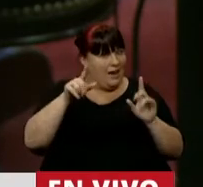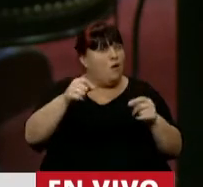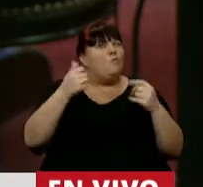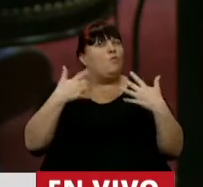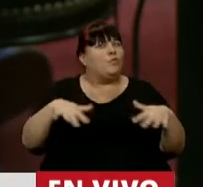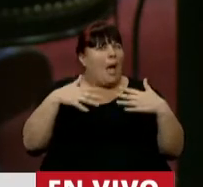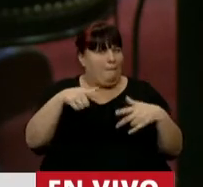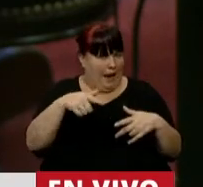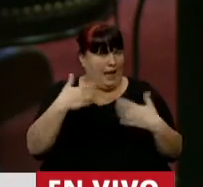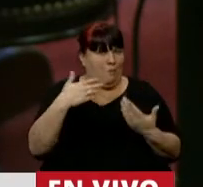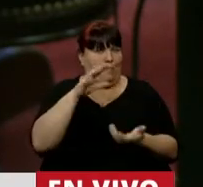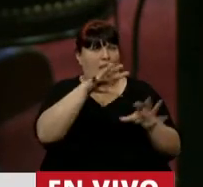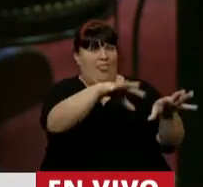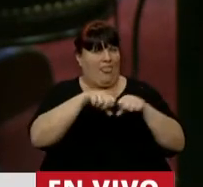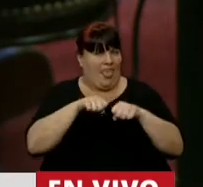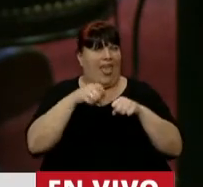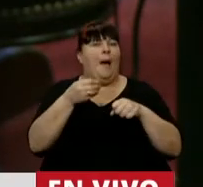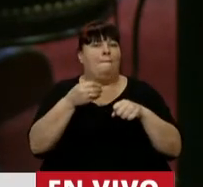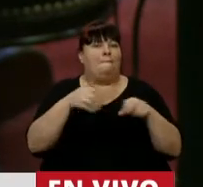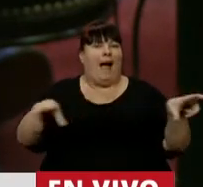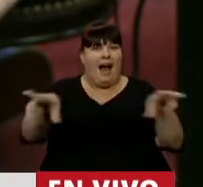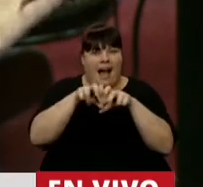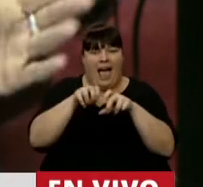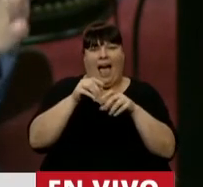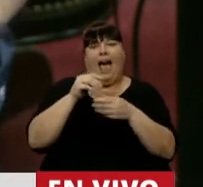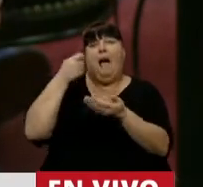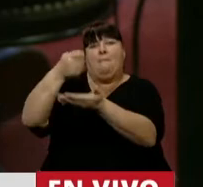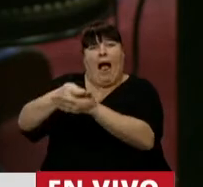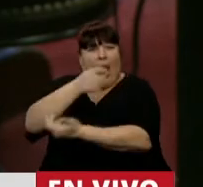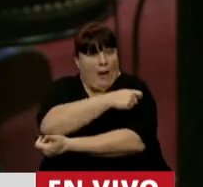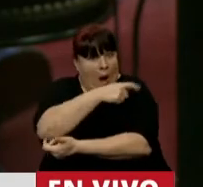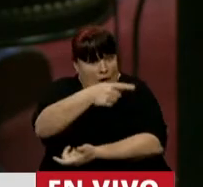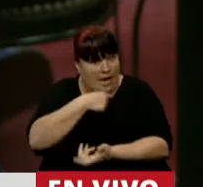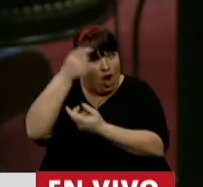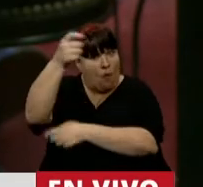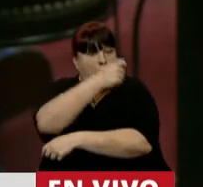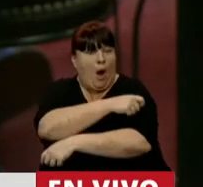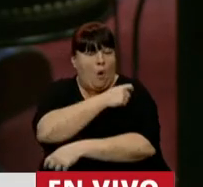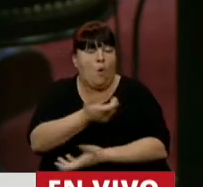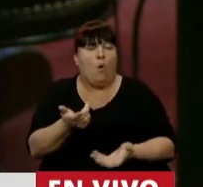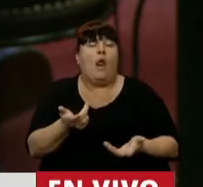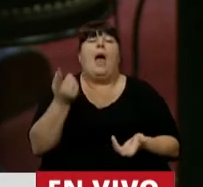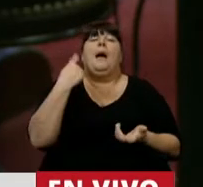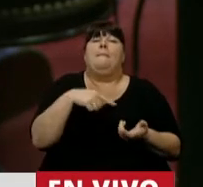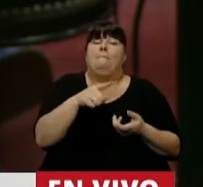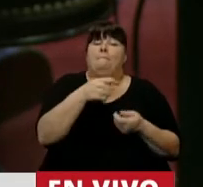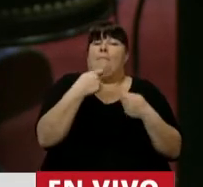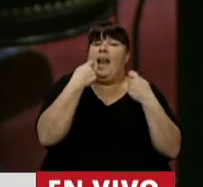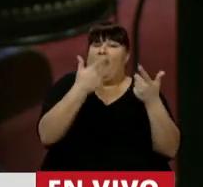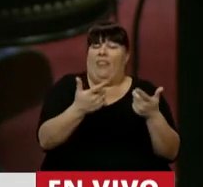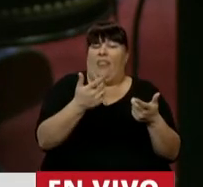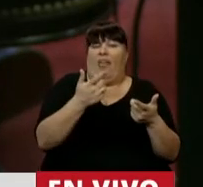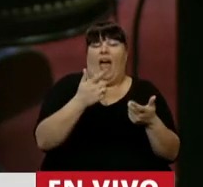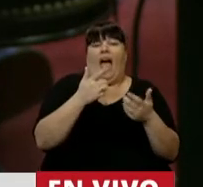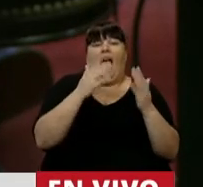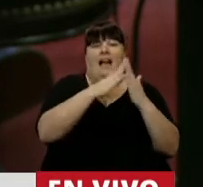mucho para rescatar, para invertir en las vacunas que quieren comprar, para darle